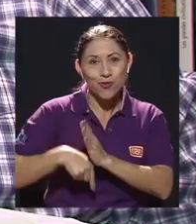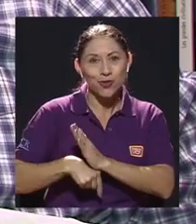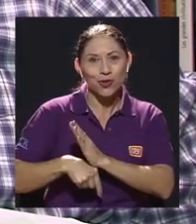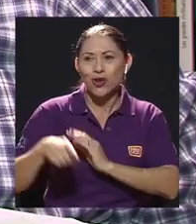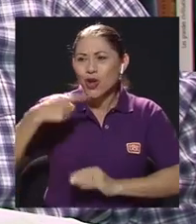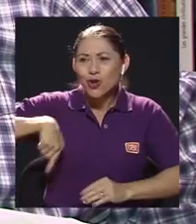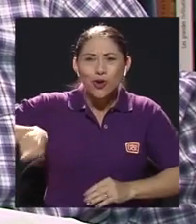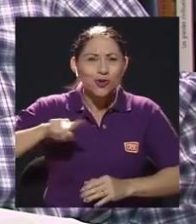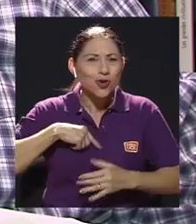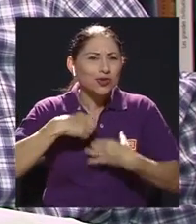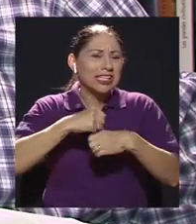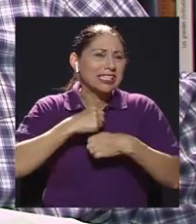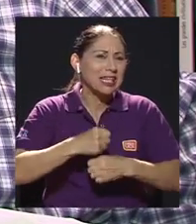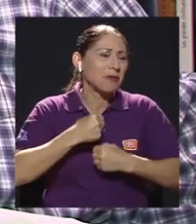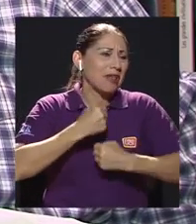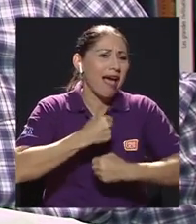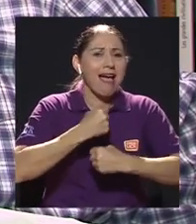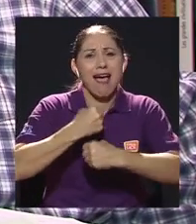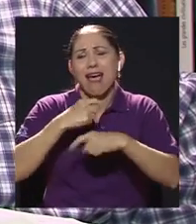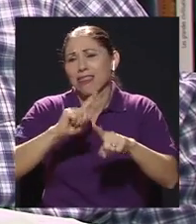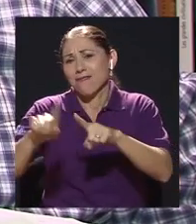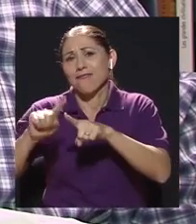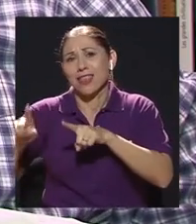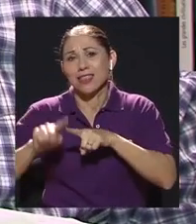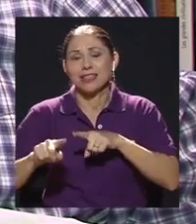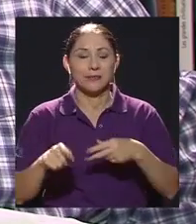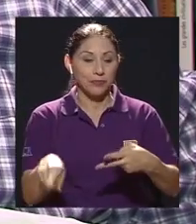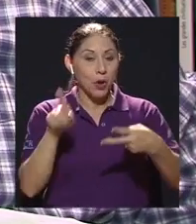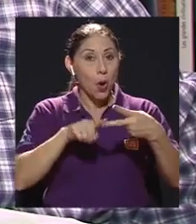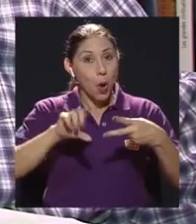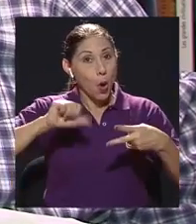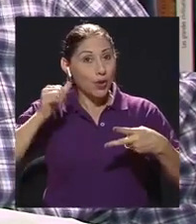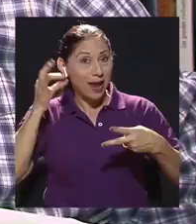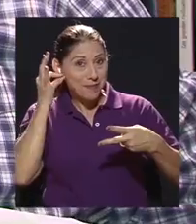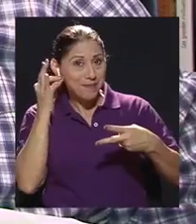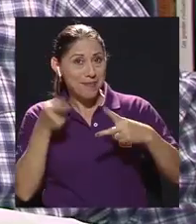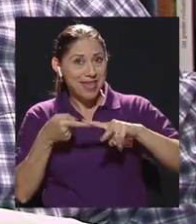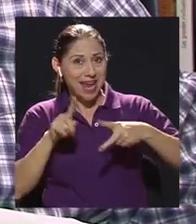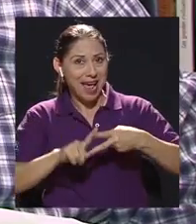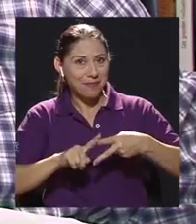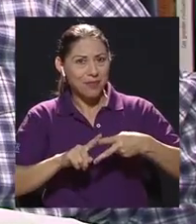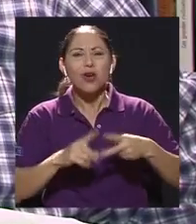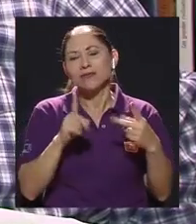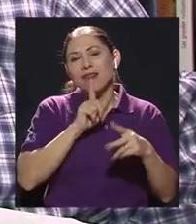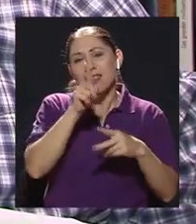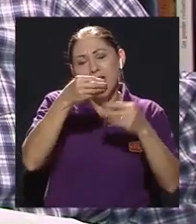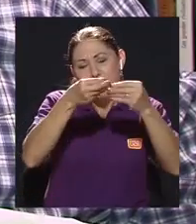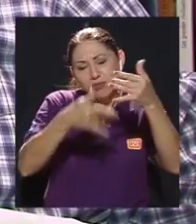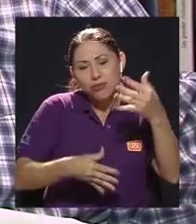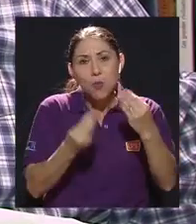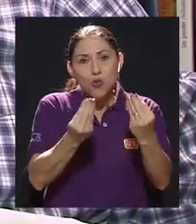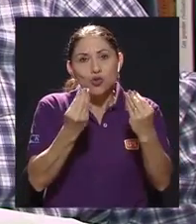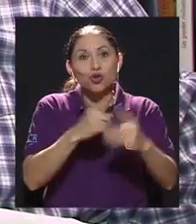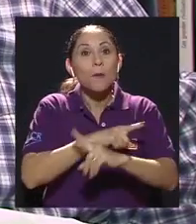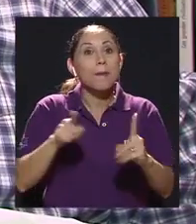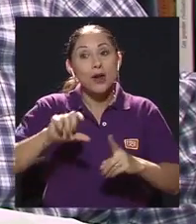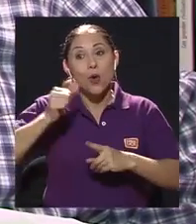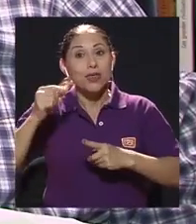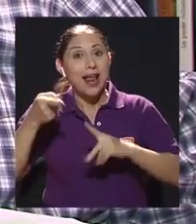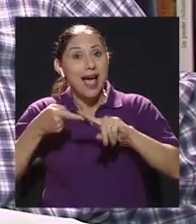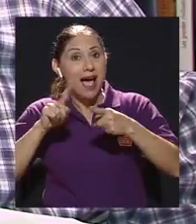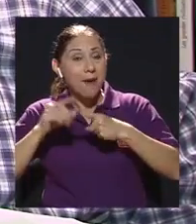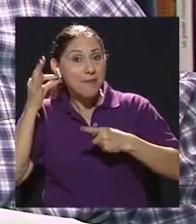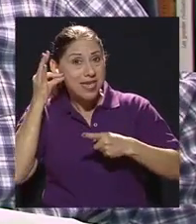corrimos, hicimos manifestaciones en las calles. Y la otra gran amiga, bueno, son muchos, pero que hoy día tiene una posición relevante y que ha